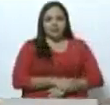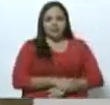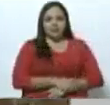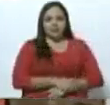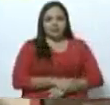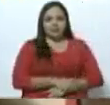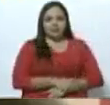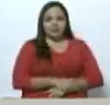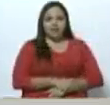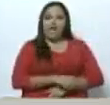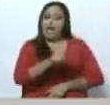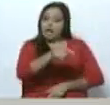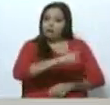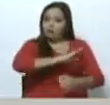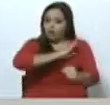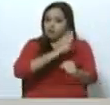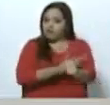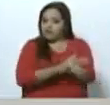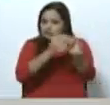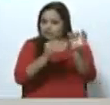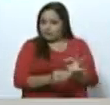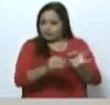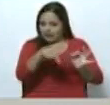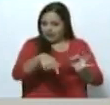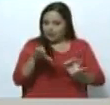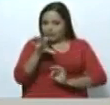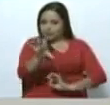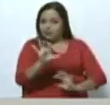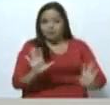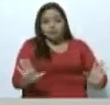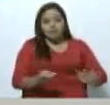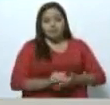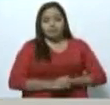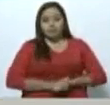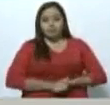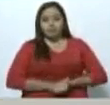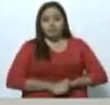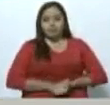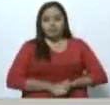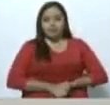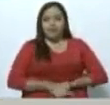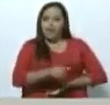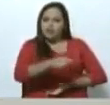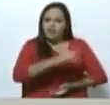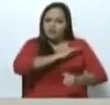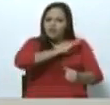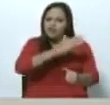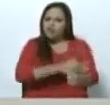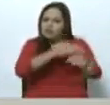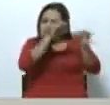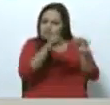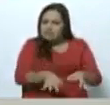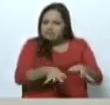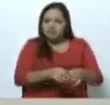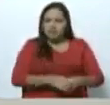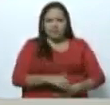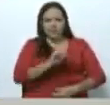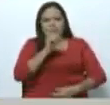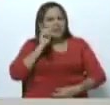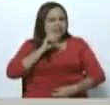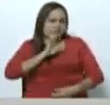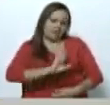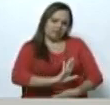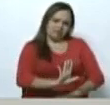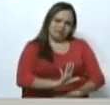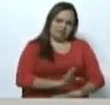Y eso es una fortaleza de este país. Es una fortaleza real. No es una mentira.